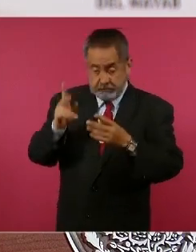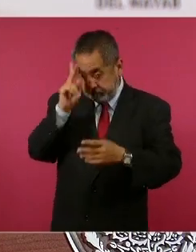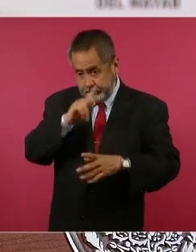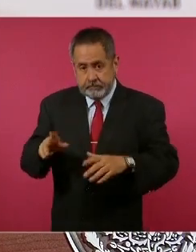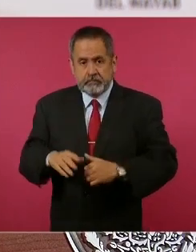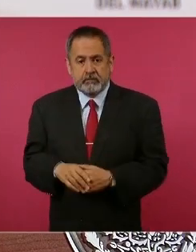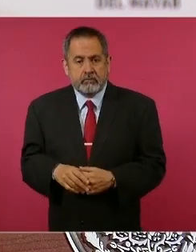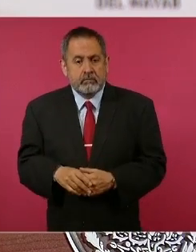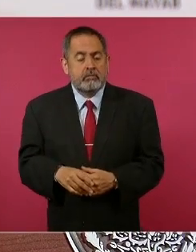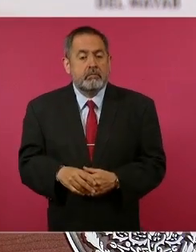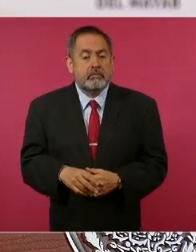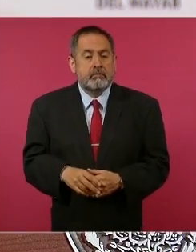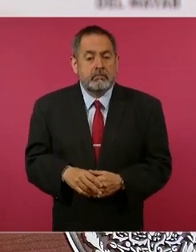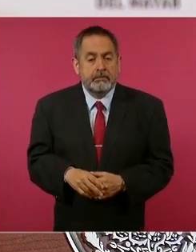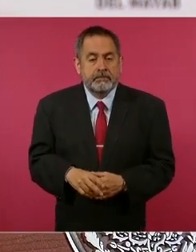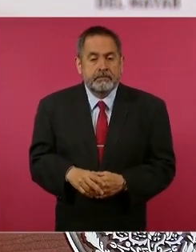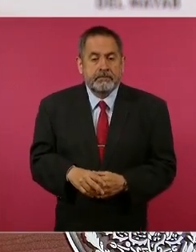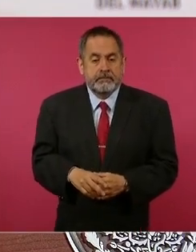que era muy